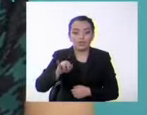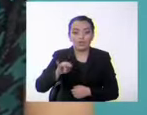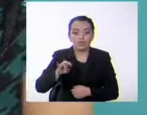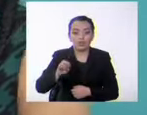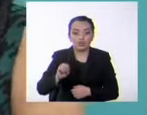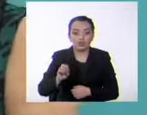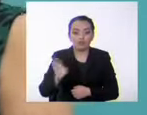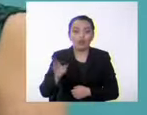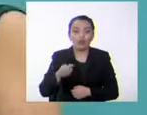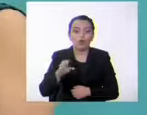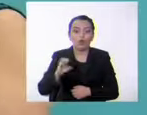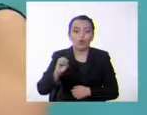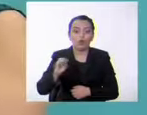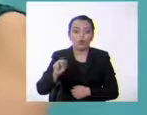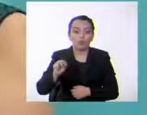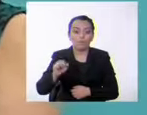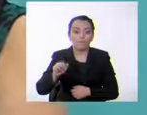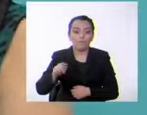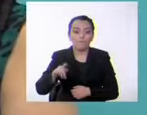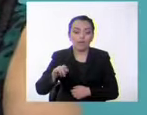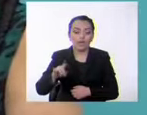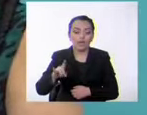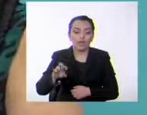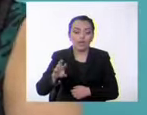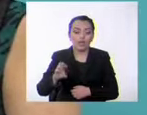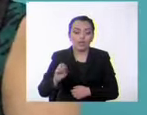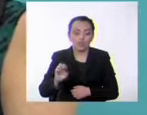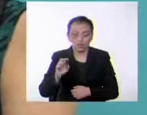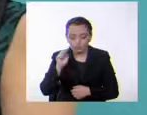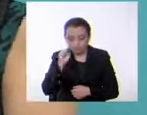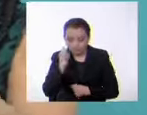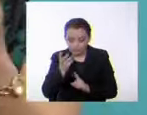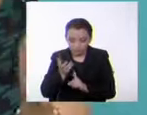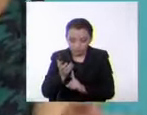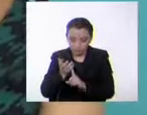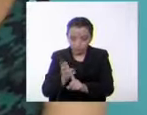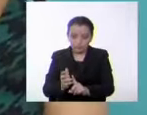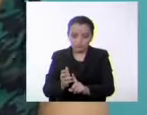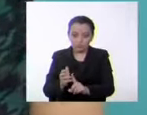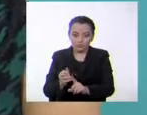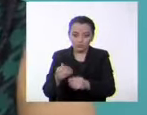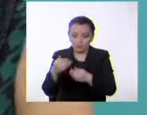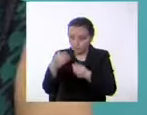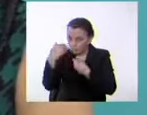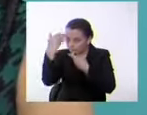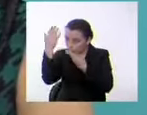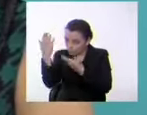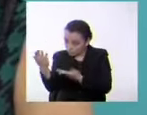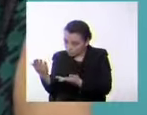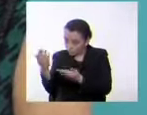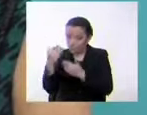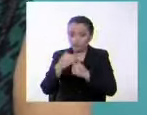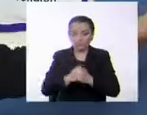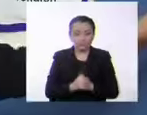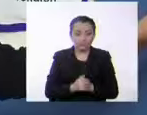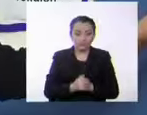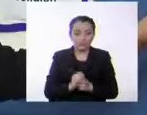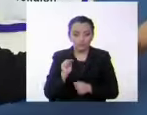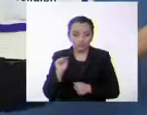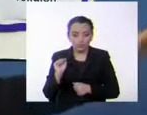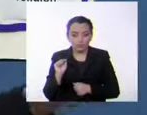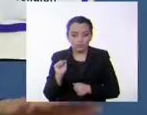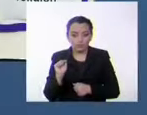el encargado de vigilar que siguiera la doctrina católica, pero además que rindiera su tributo. Porque se suponía que el señor